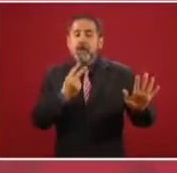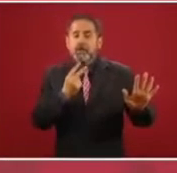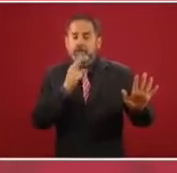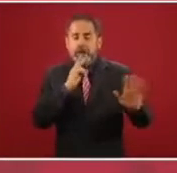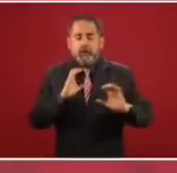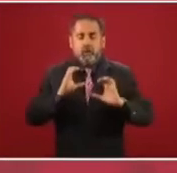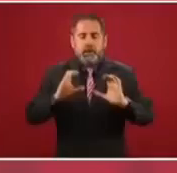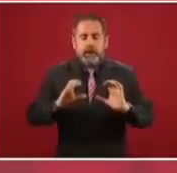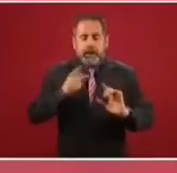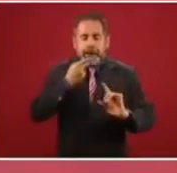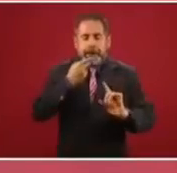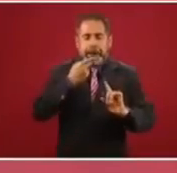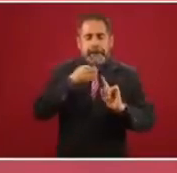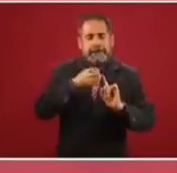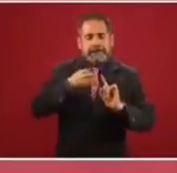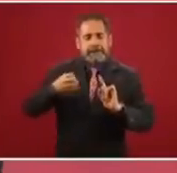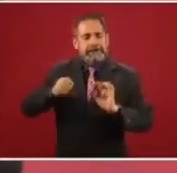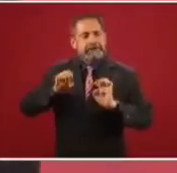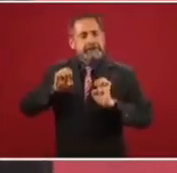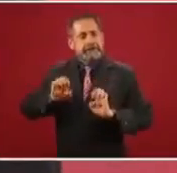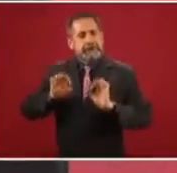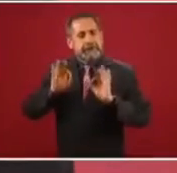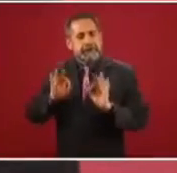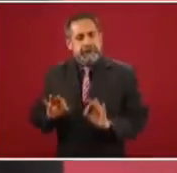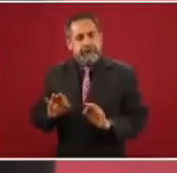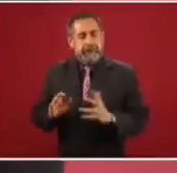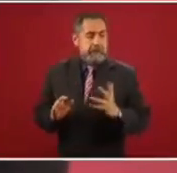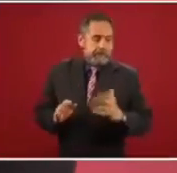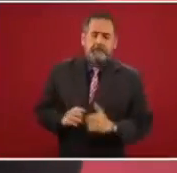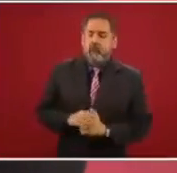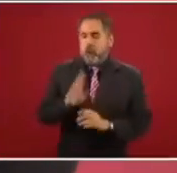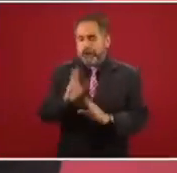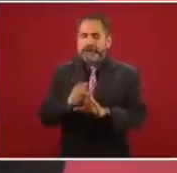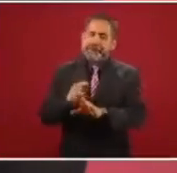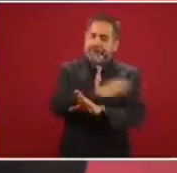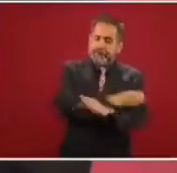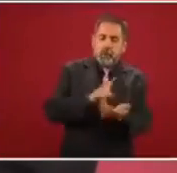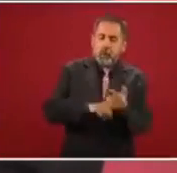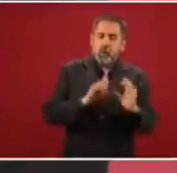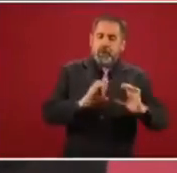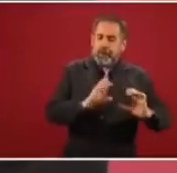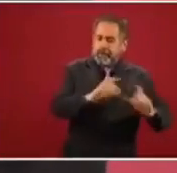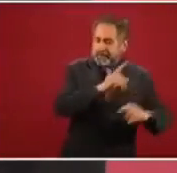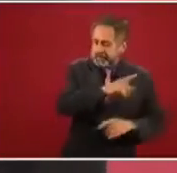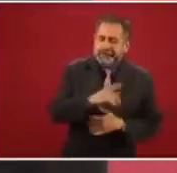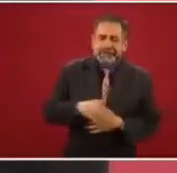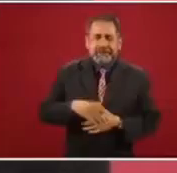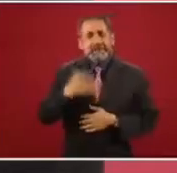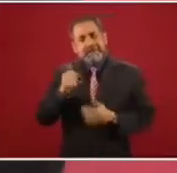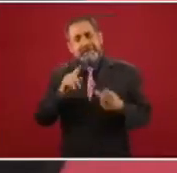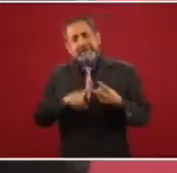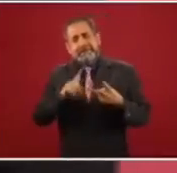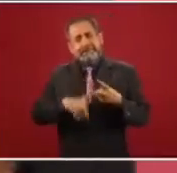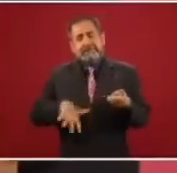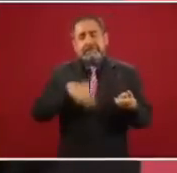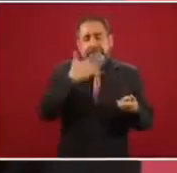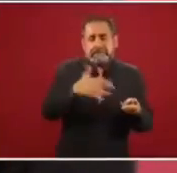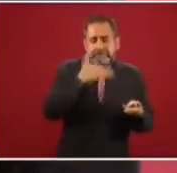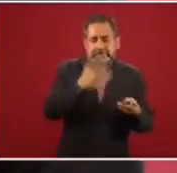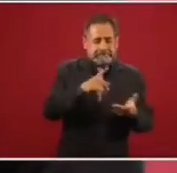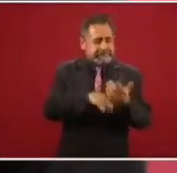medicina preventiva y lo otro pues es la corrupción ese es el